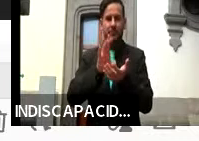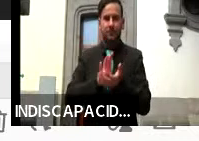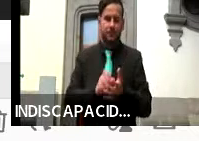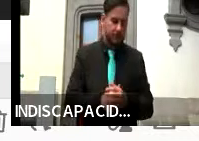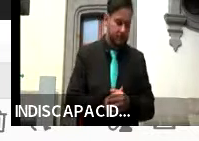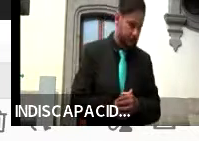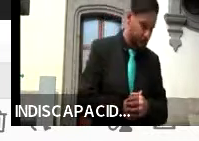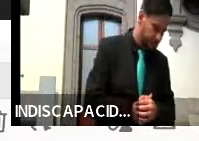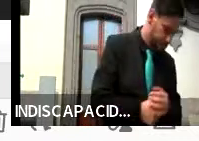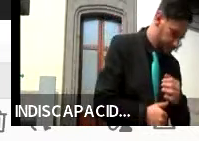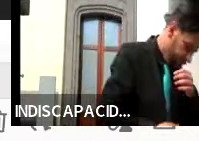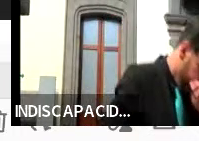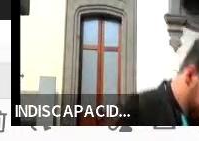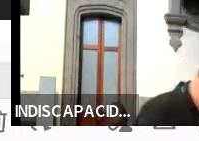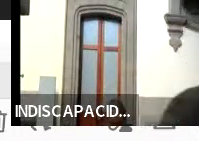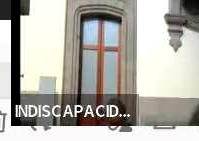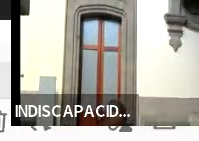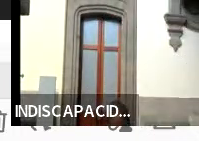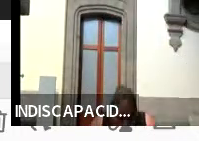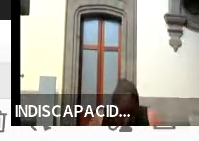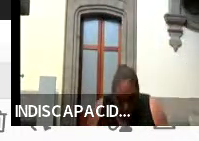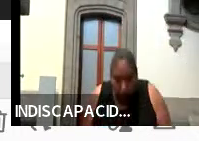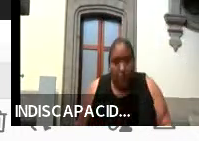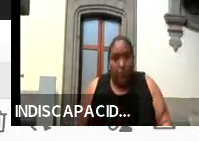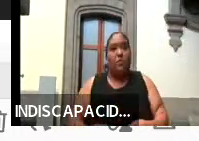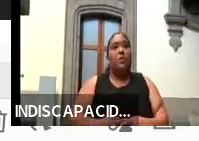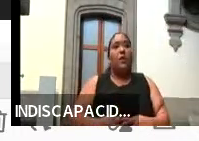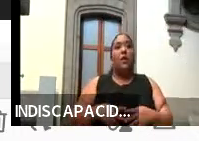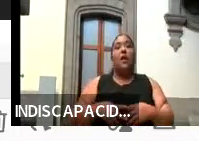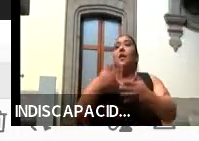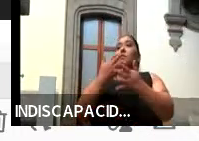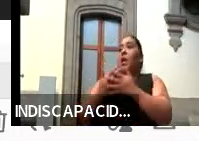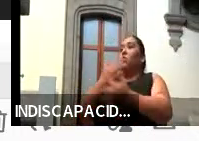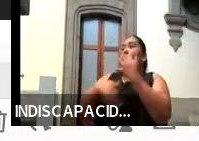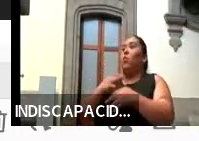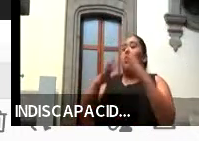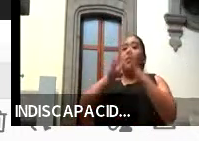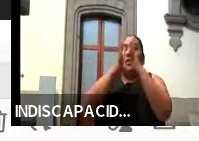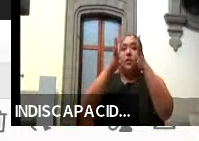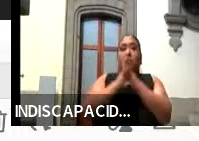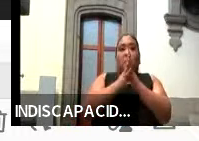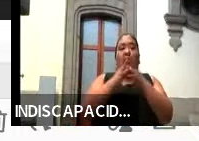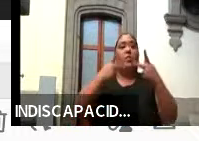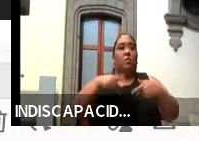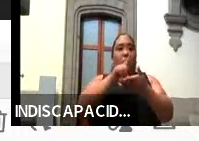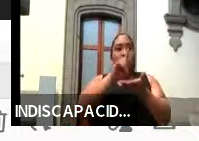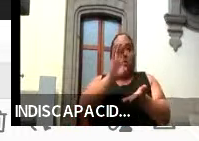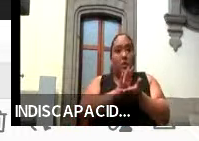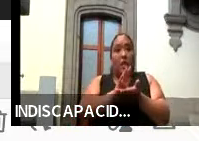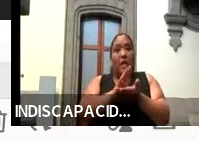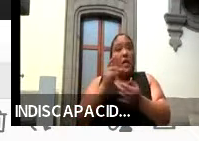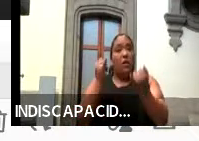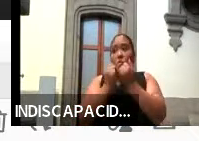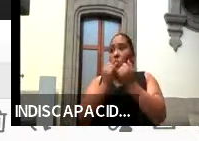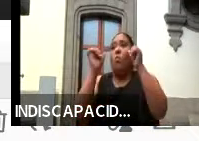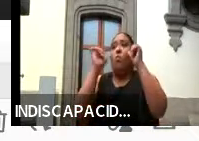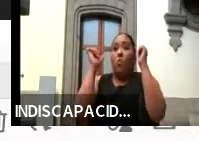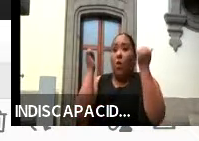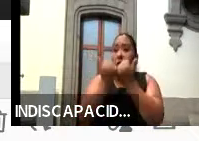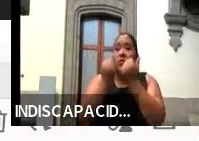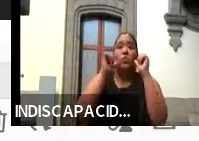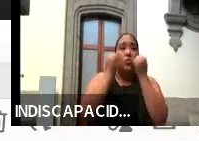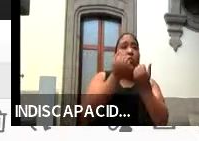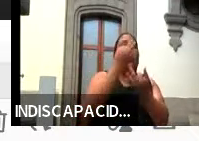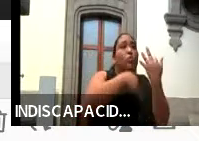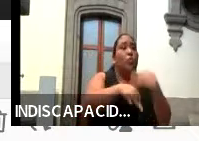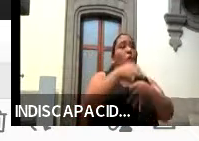asegurando la participación efectiva y que las organizaciones a su vez puedan llevar todas esas discusiones